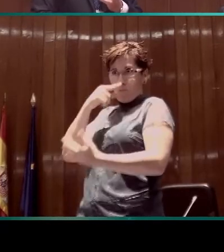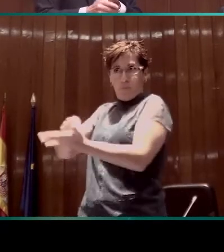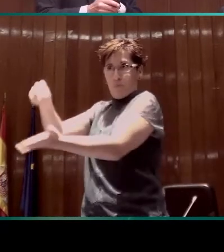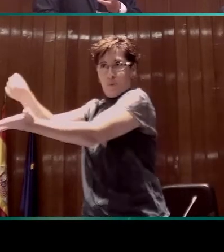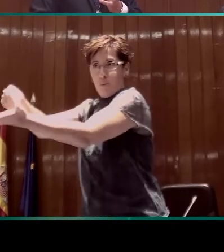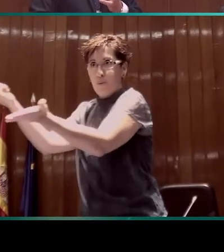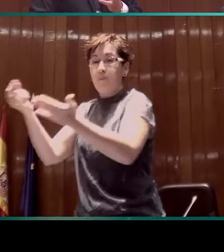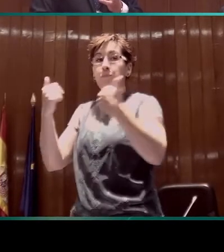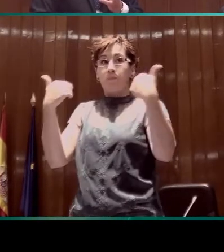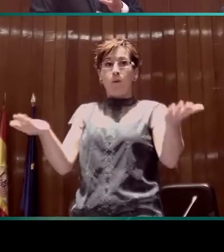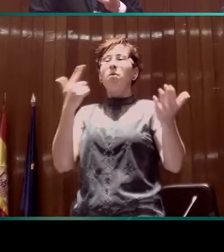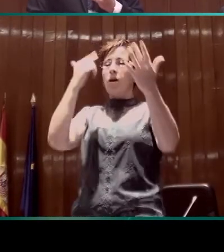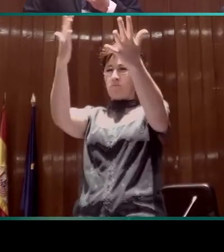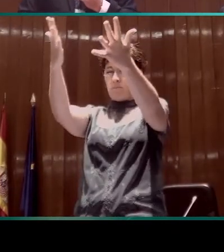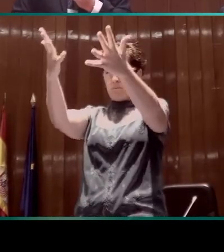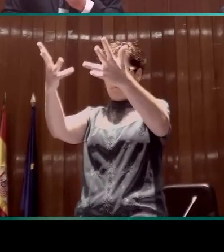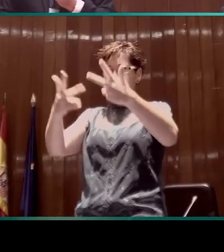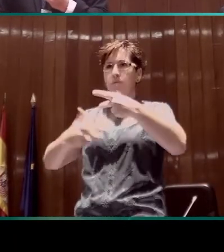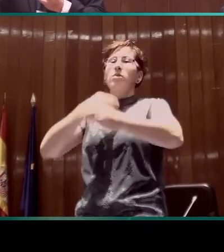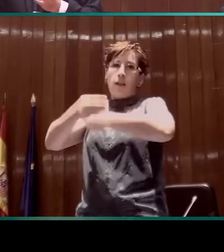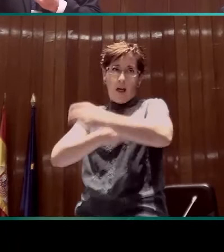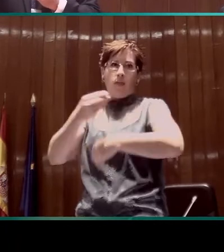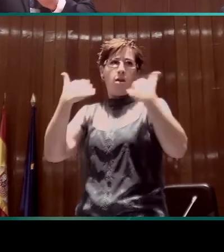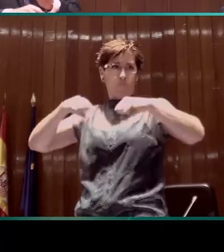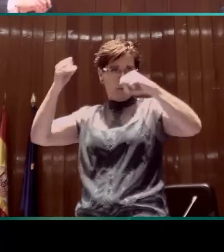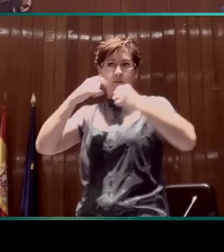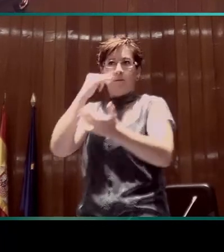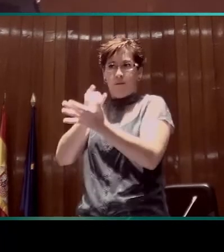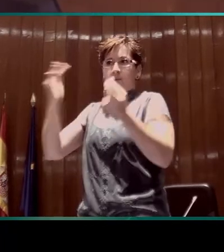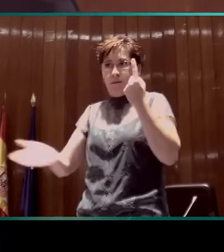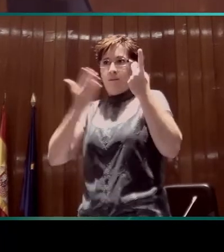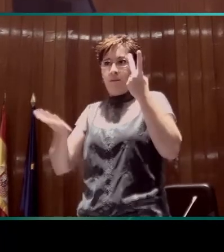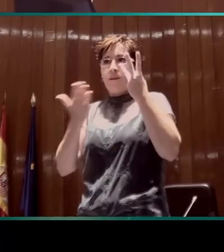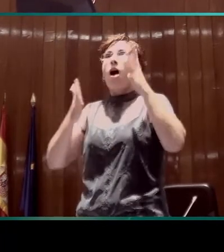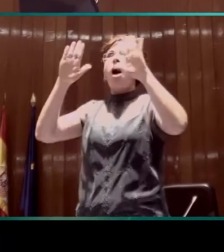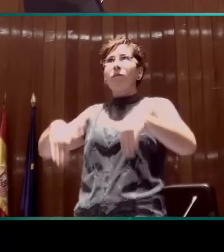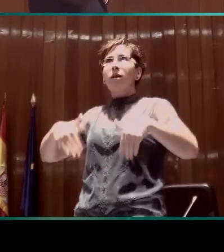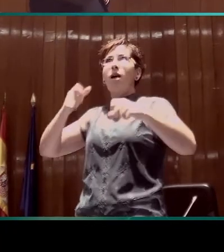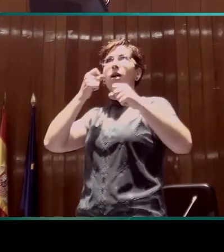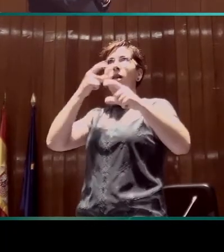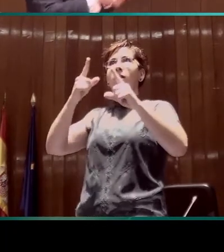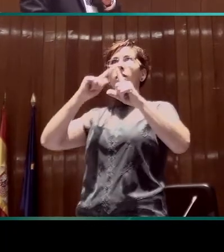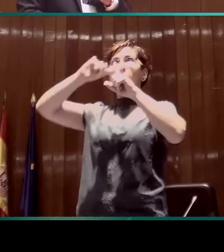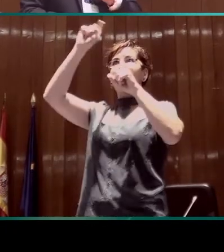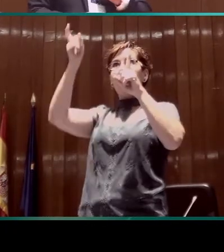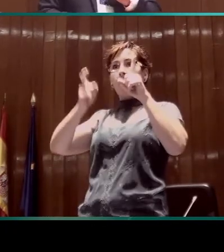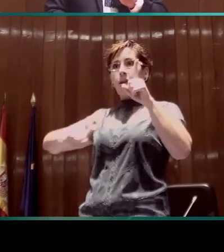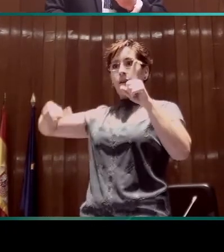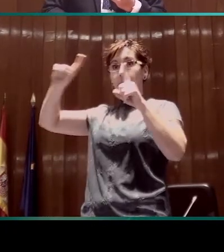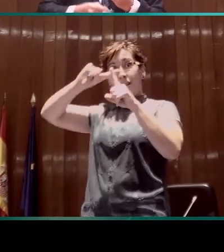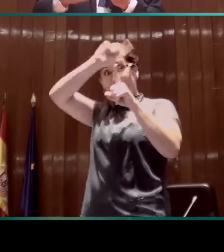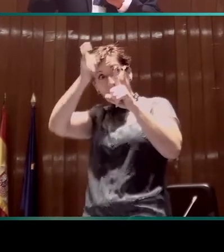de promediar muchos ensayos, tenemos unas ondas así suaves y